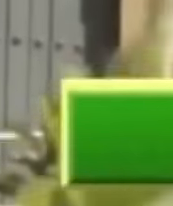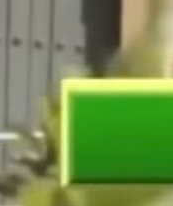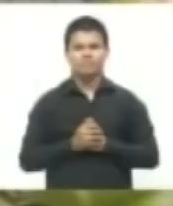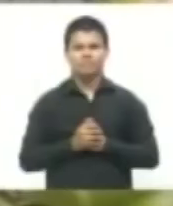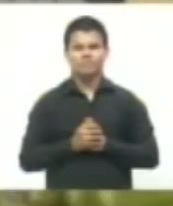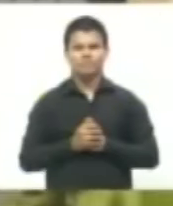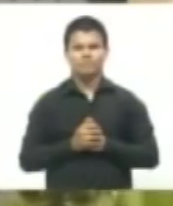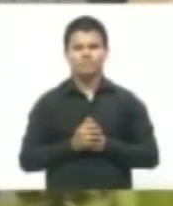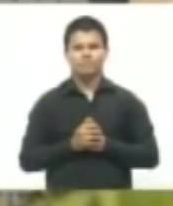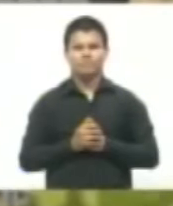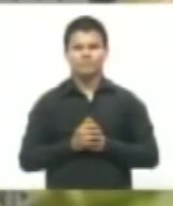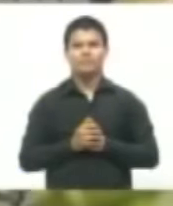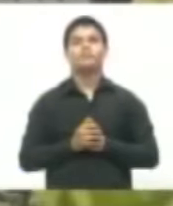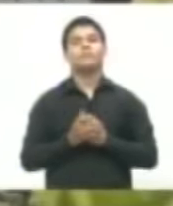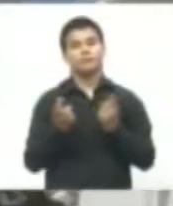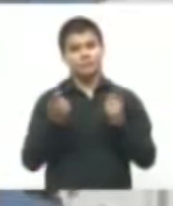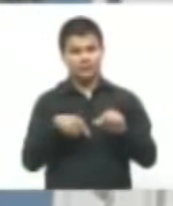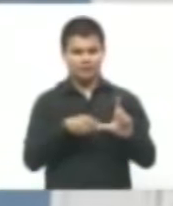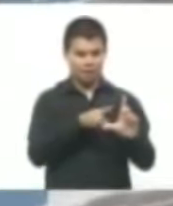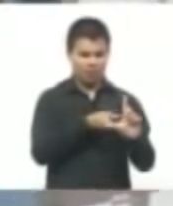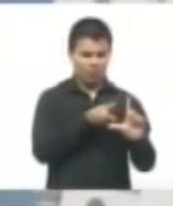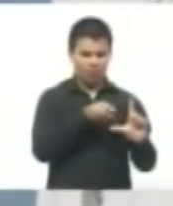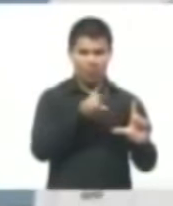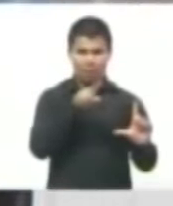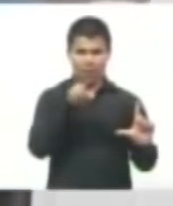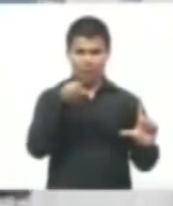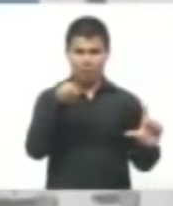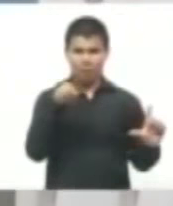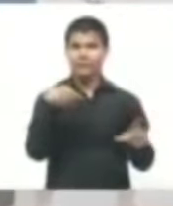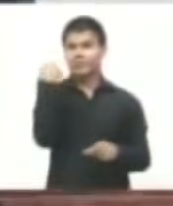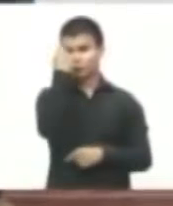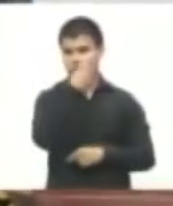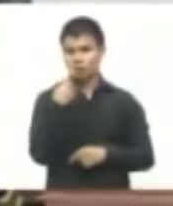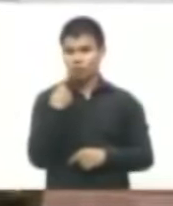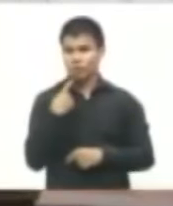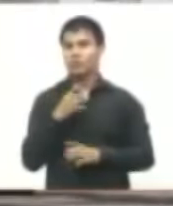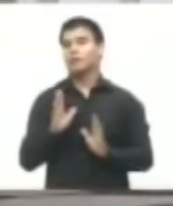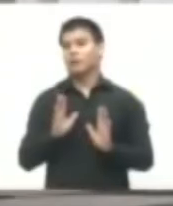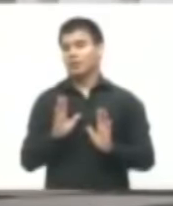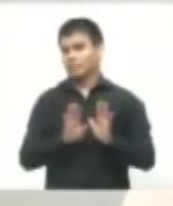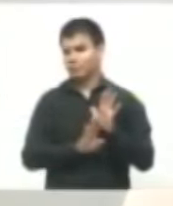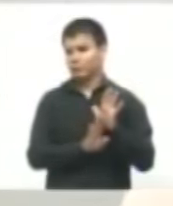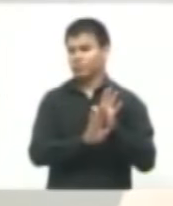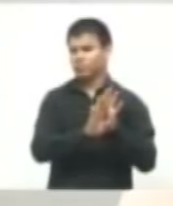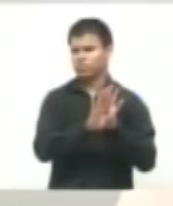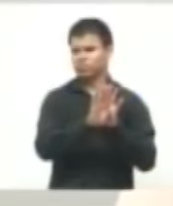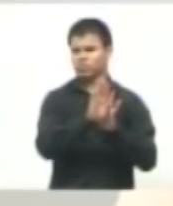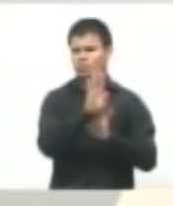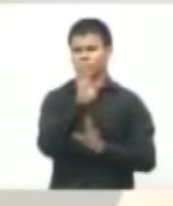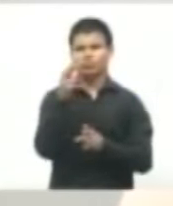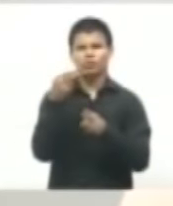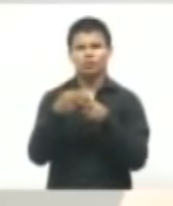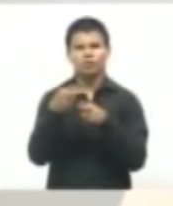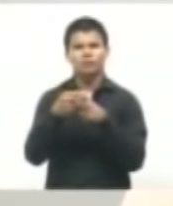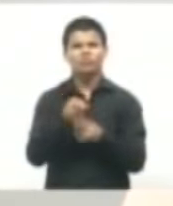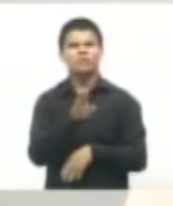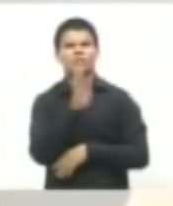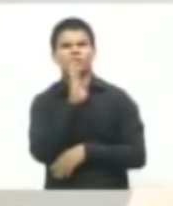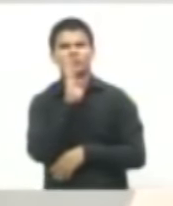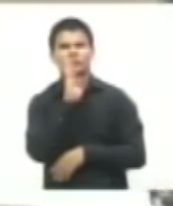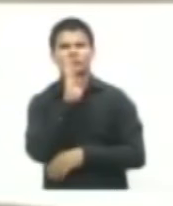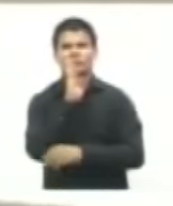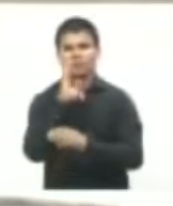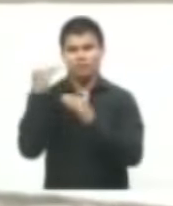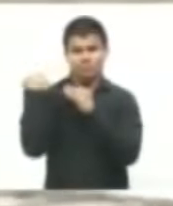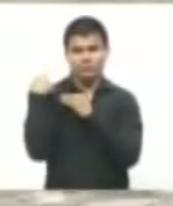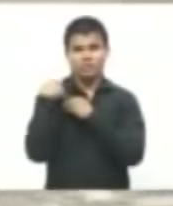Y las finanzas de Soledad por fin han empezado a enderezarse. La recuperación económica del municipio tiene nombre propio, Federman Vizcaíno. Muy